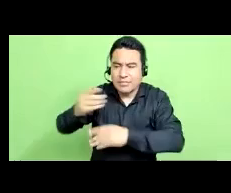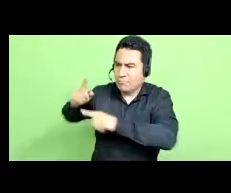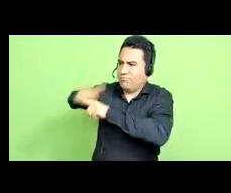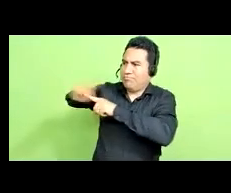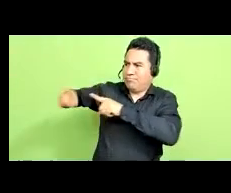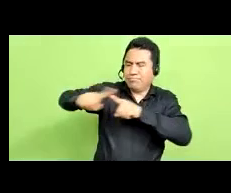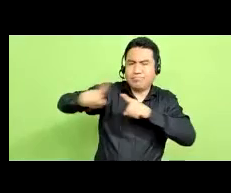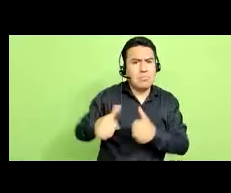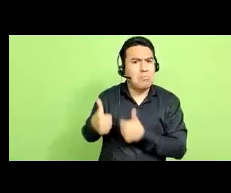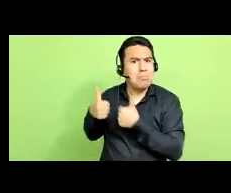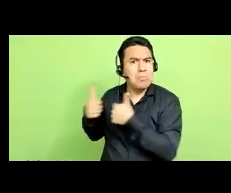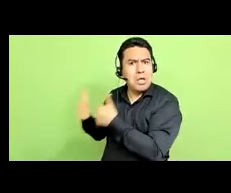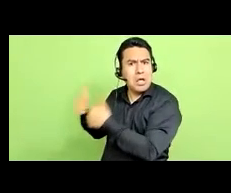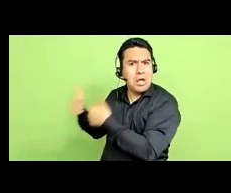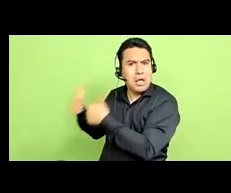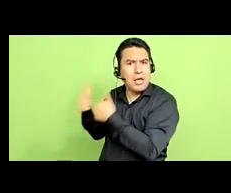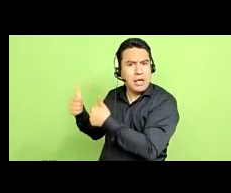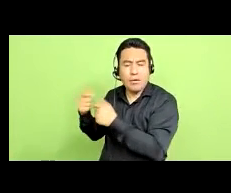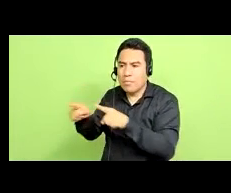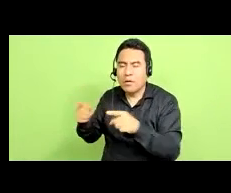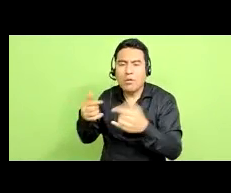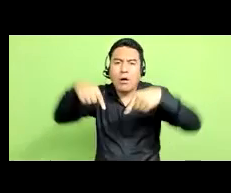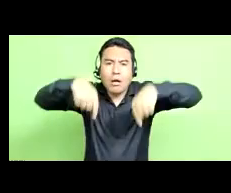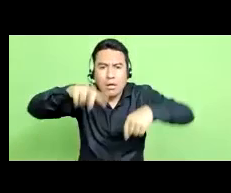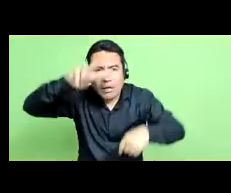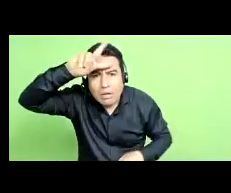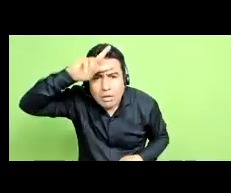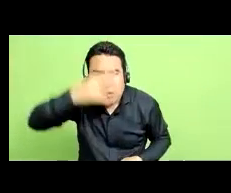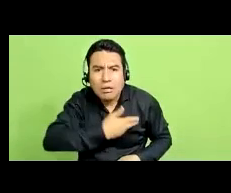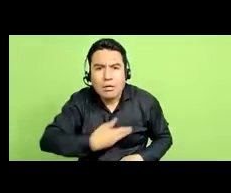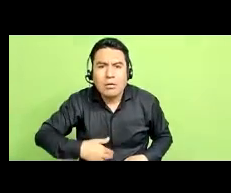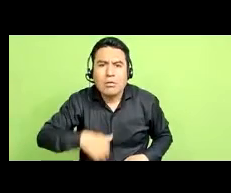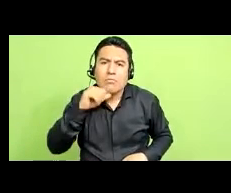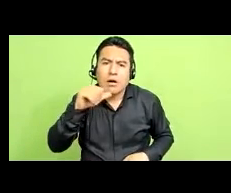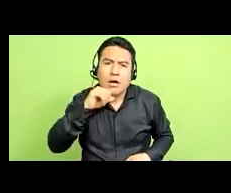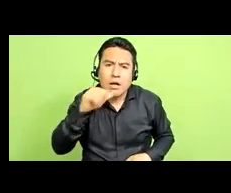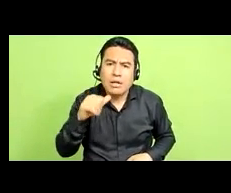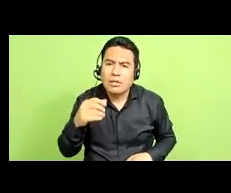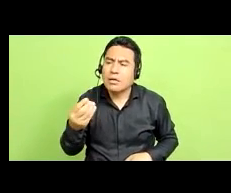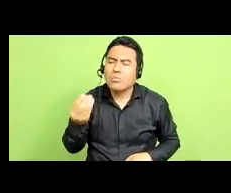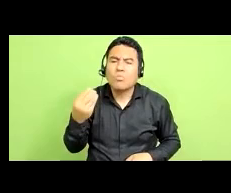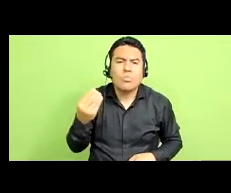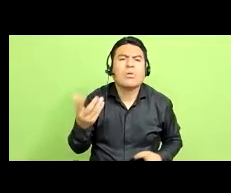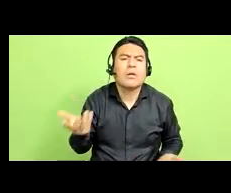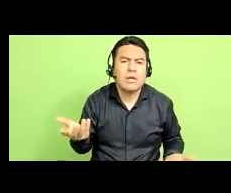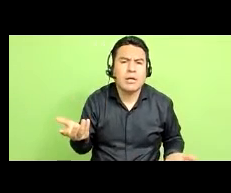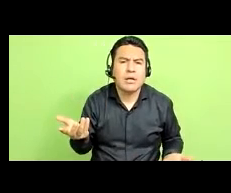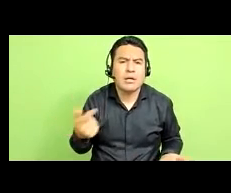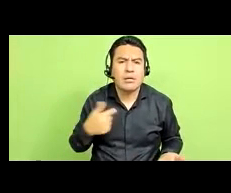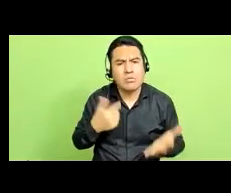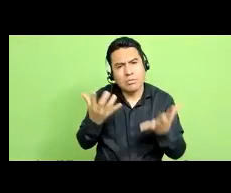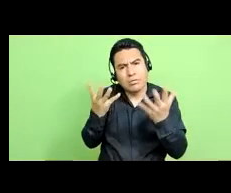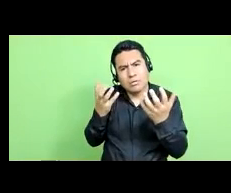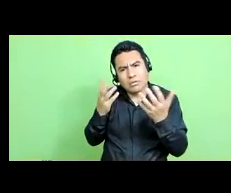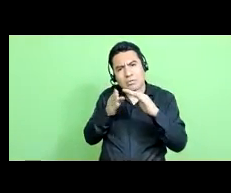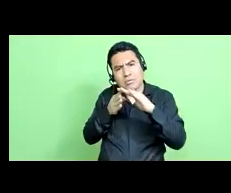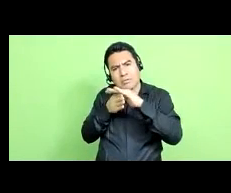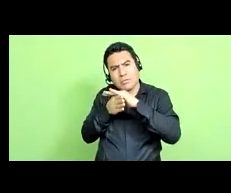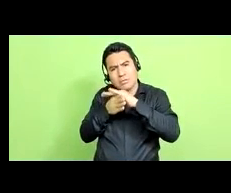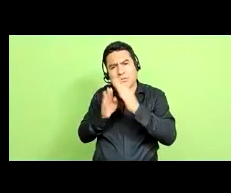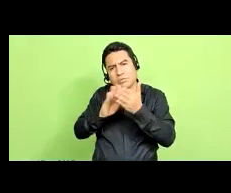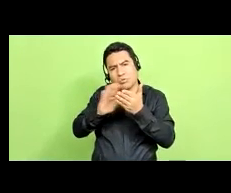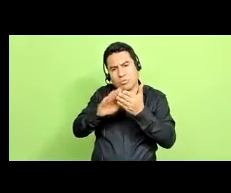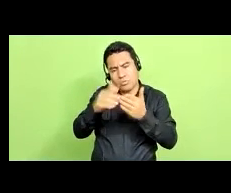de gobierno o sea de las programaciones hecho para ser accesible y disculpen que hable de mí